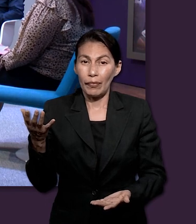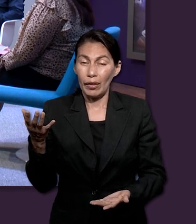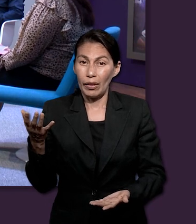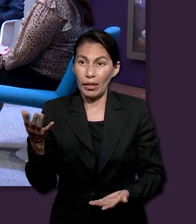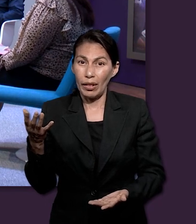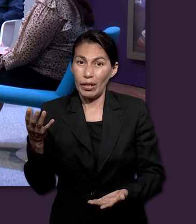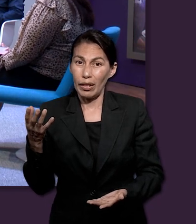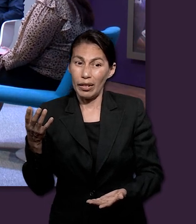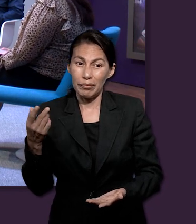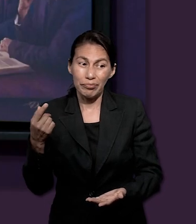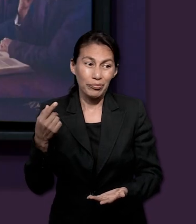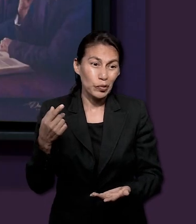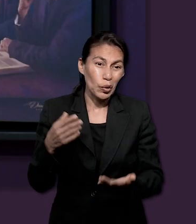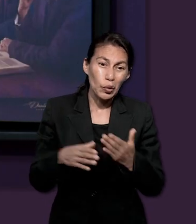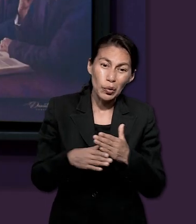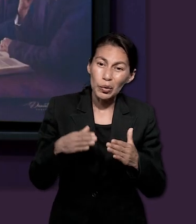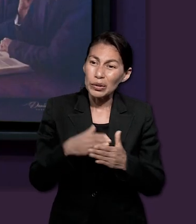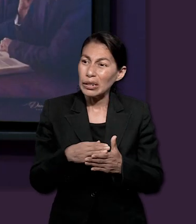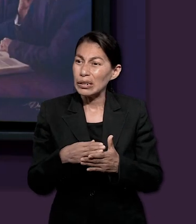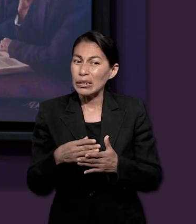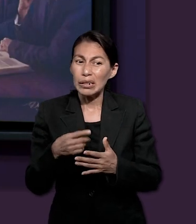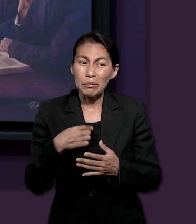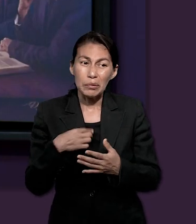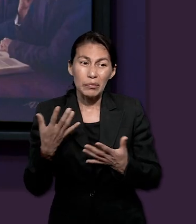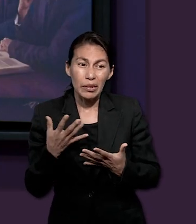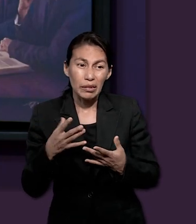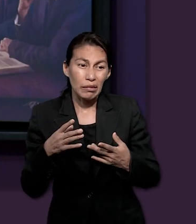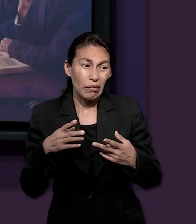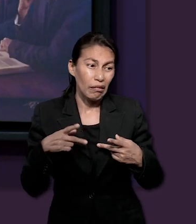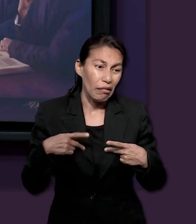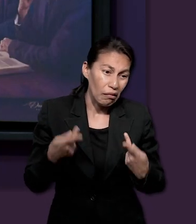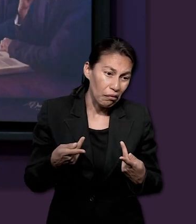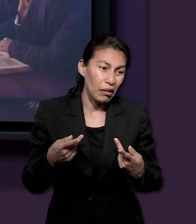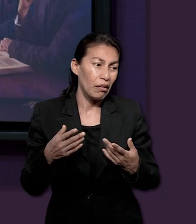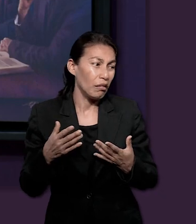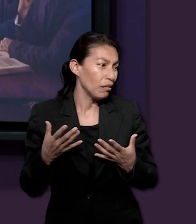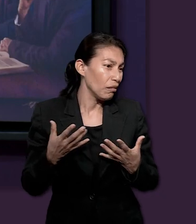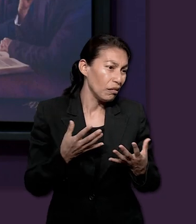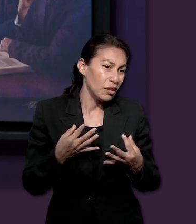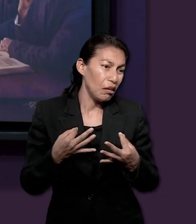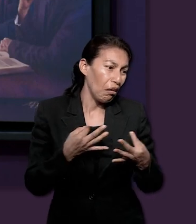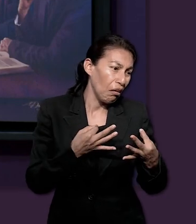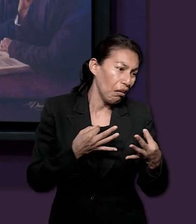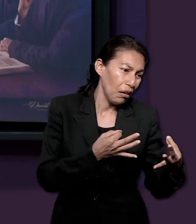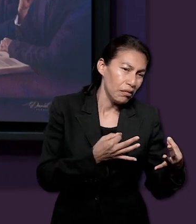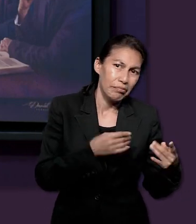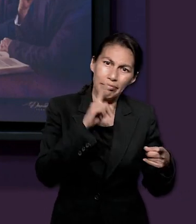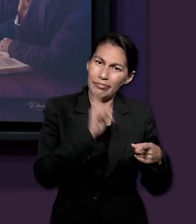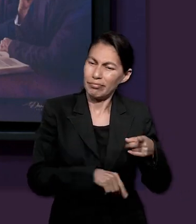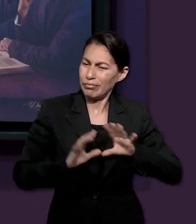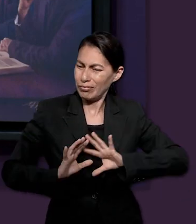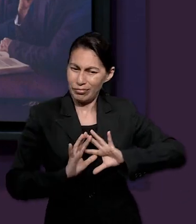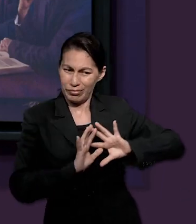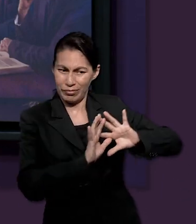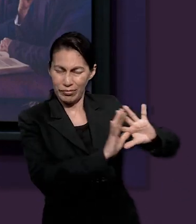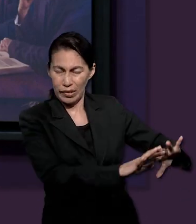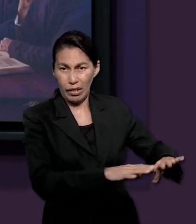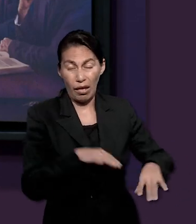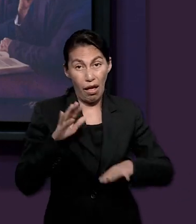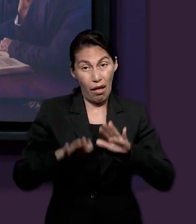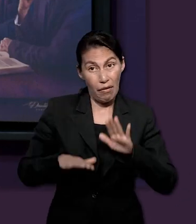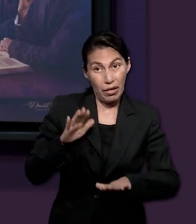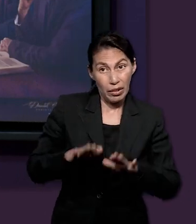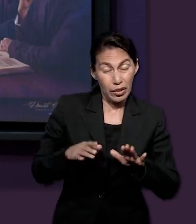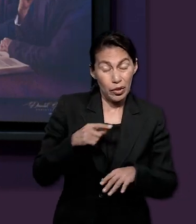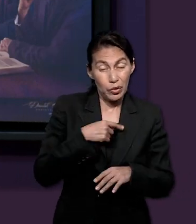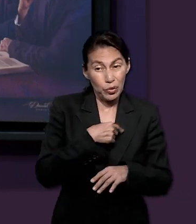de quitar esas cosas que nos hacen daño, ¿no? Porque nosotros somos expertos en racionalizar cosas y empezamos a crearnos mundos